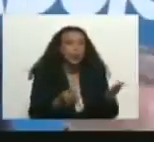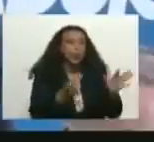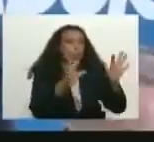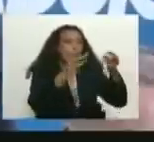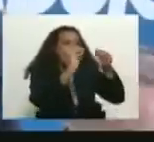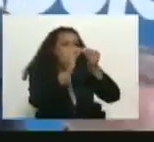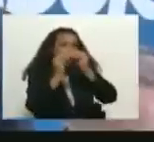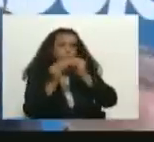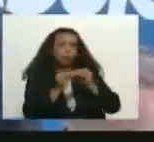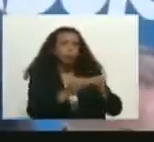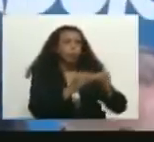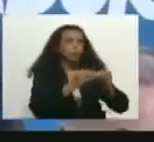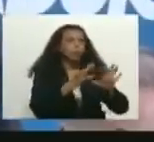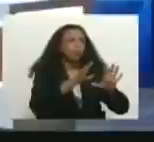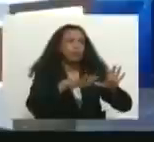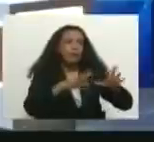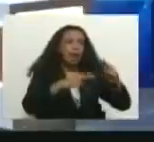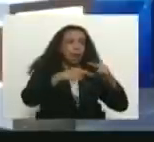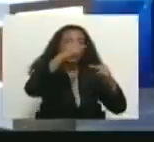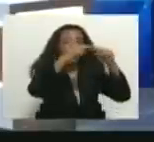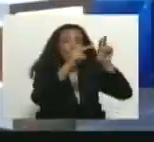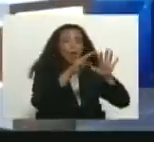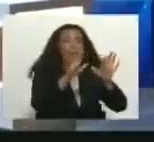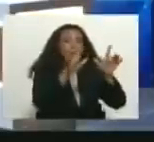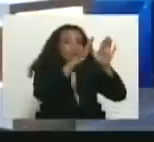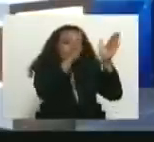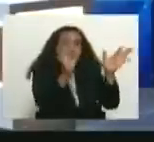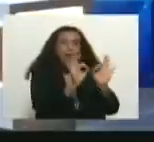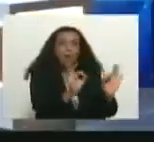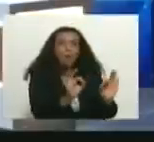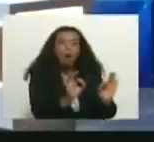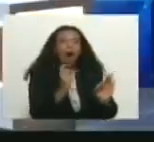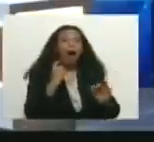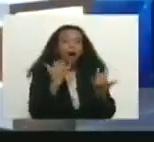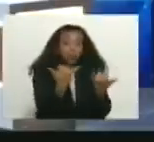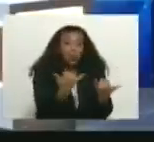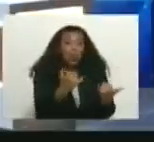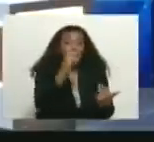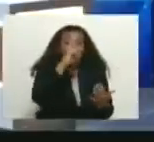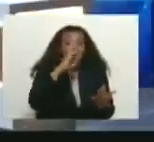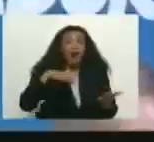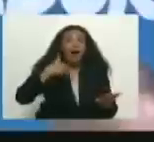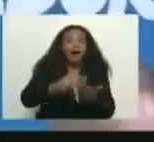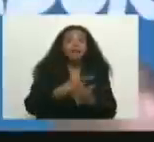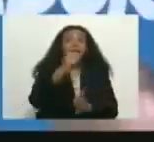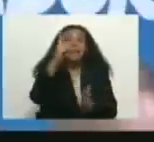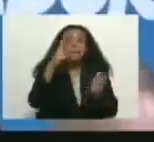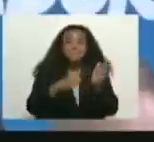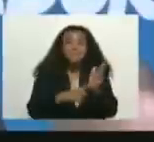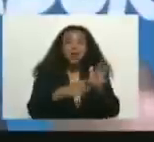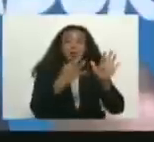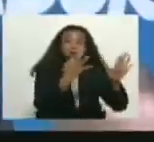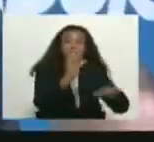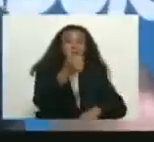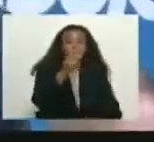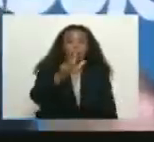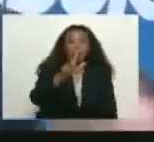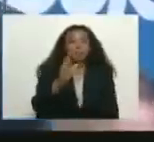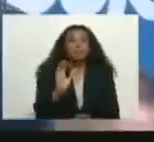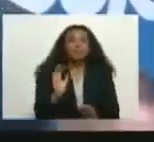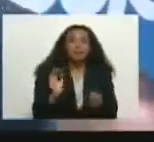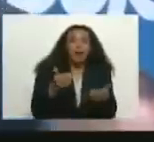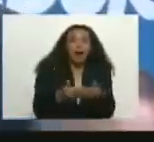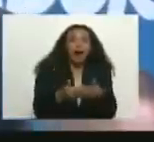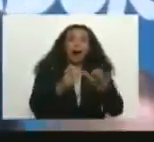actualmente. ¿Perdón? Que tiene la estructura actual desde esa época. Sí, de esa correcto época.